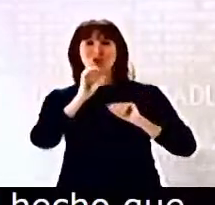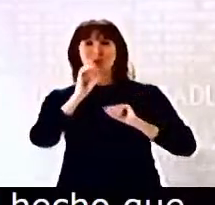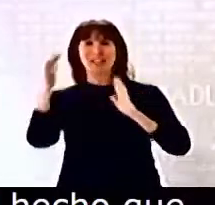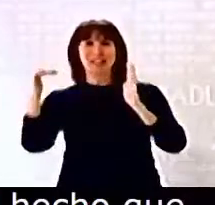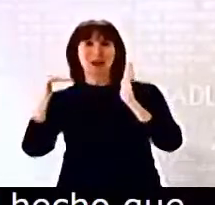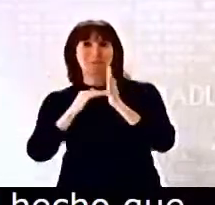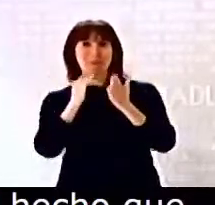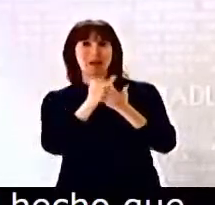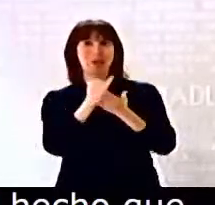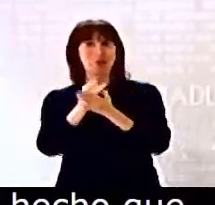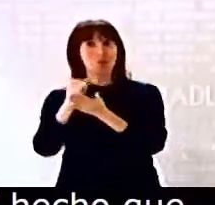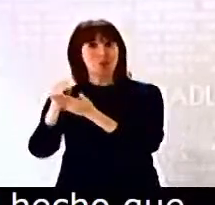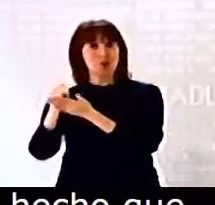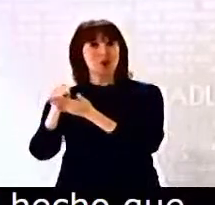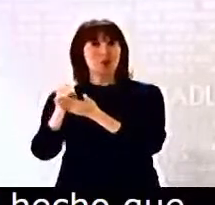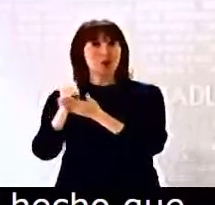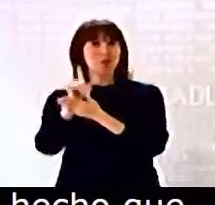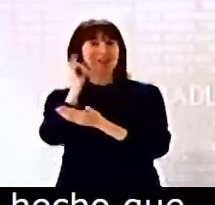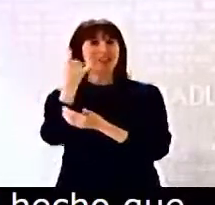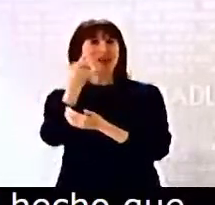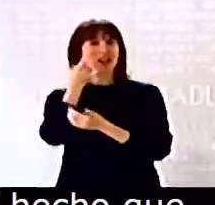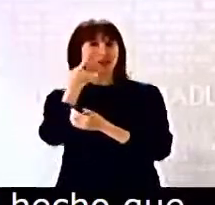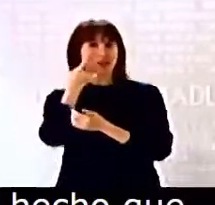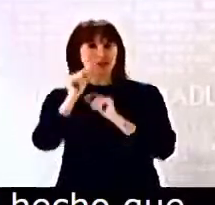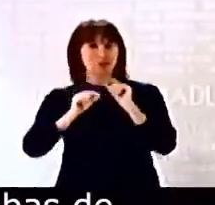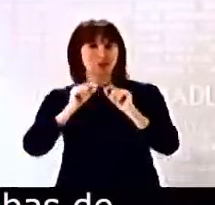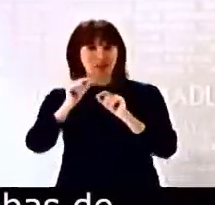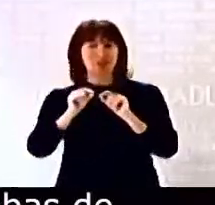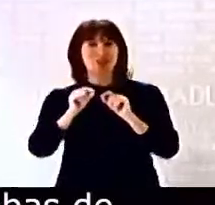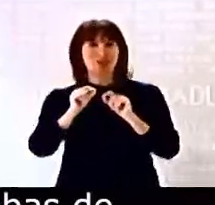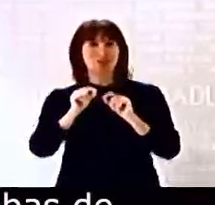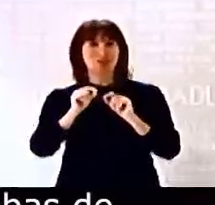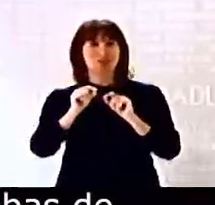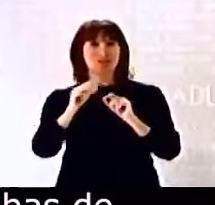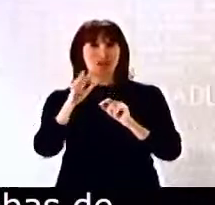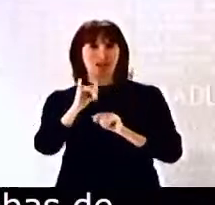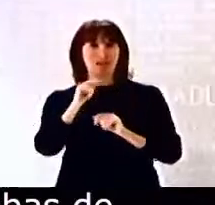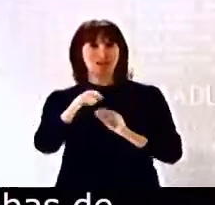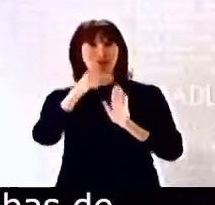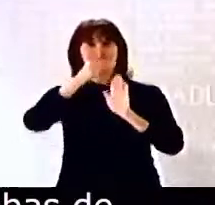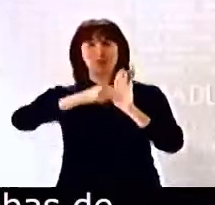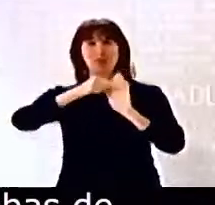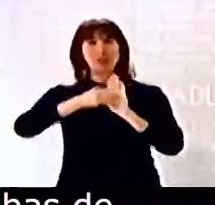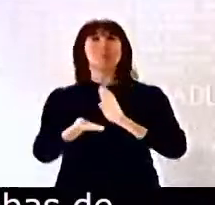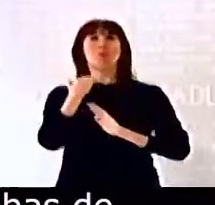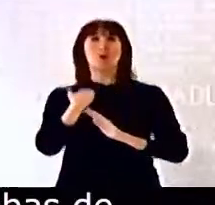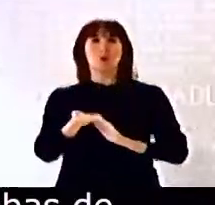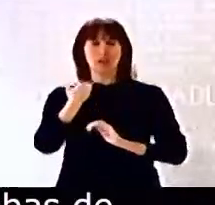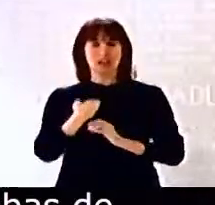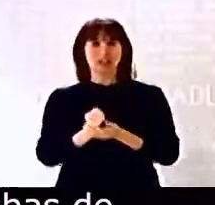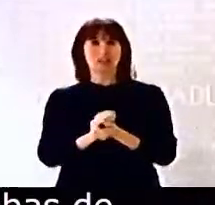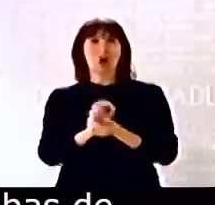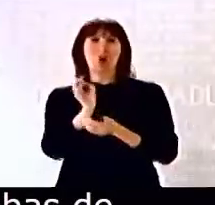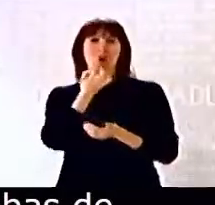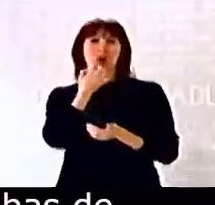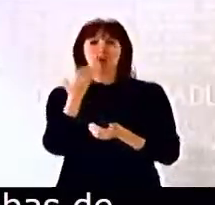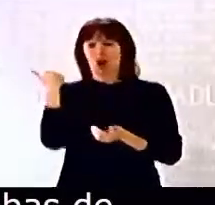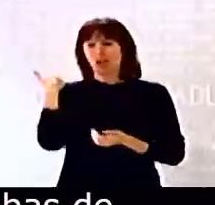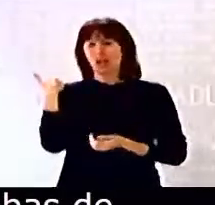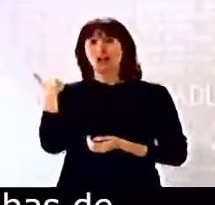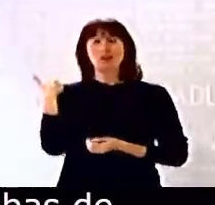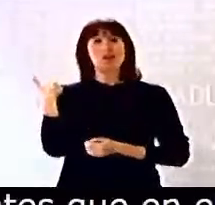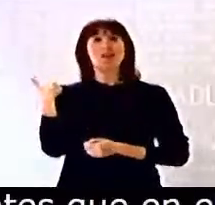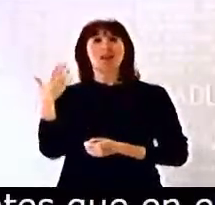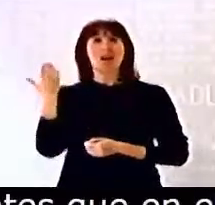190.000 pruebas de diagnóstico de infección activa es un dato muy importante. O que en el día de ayer se